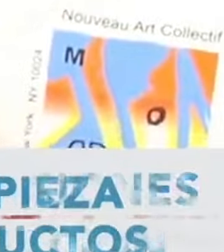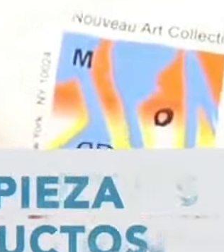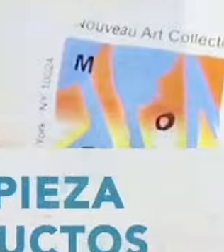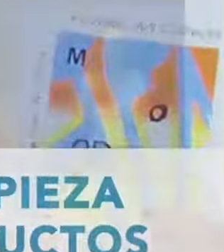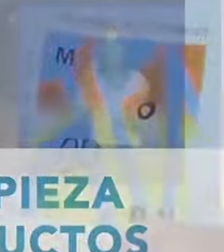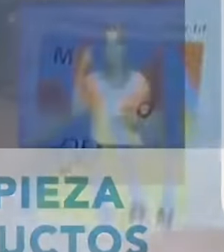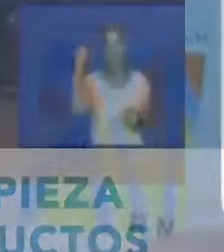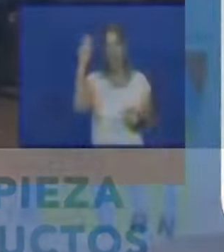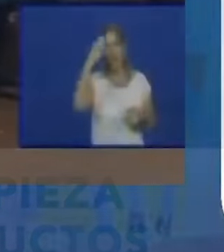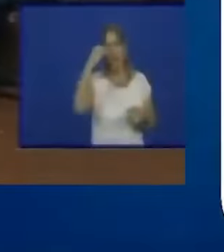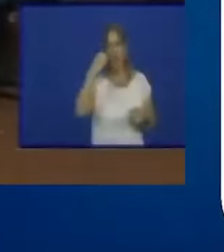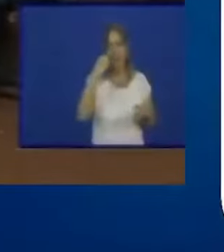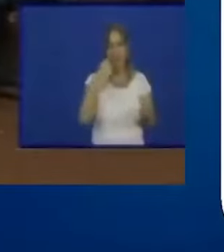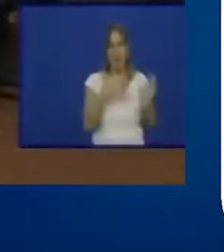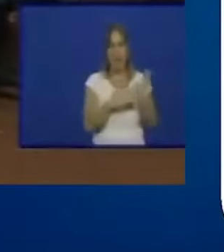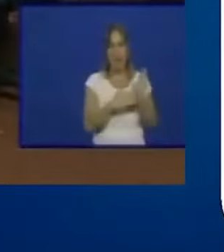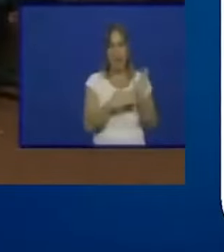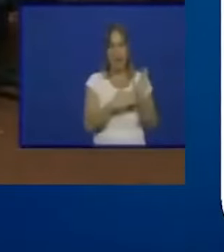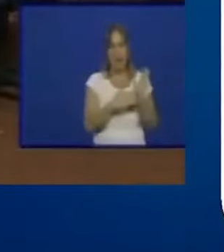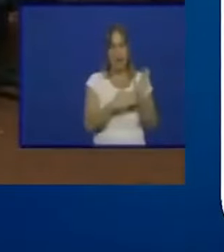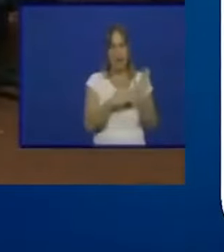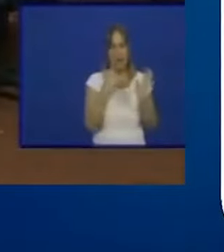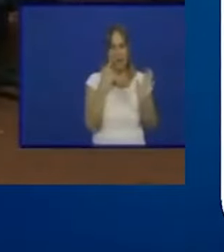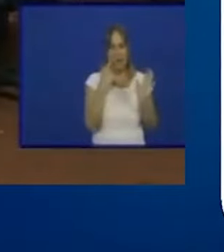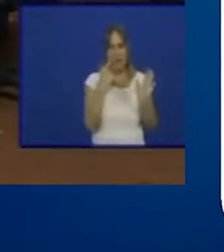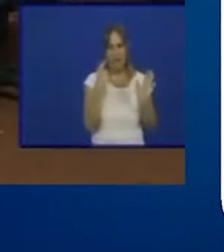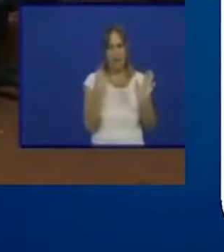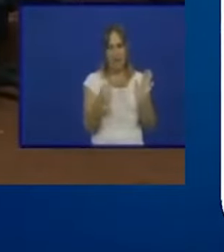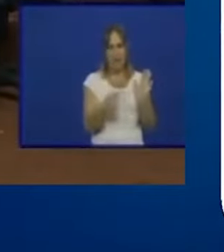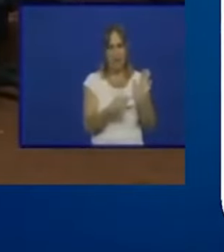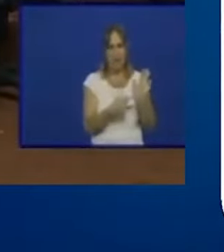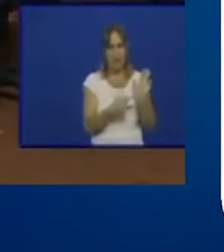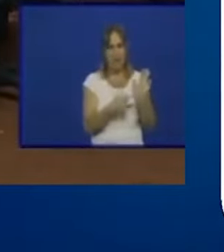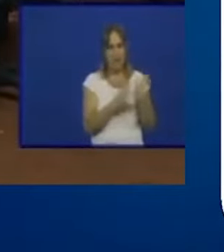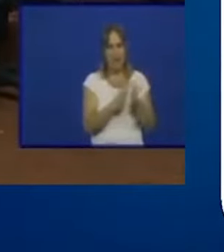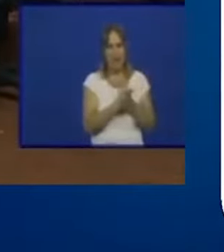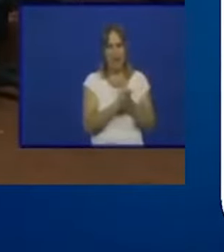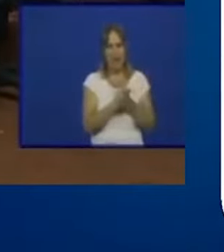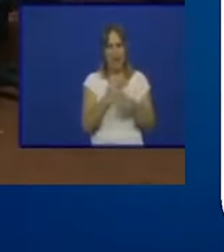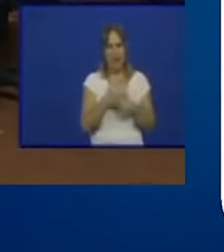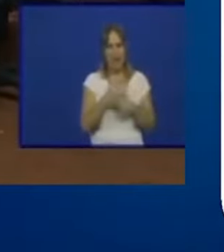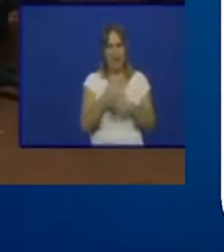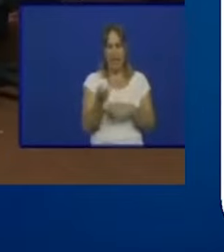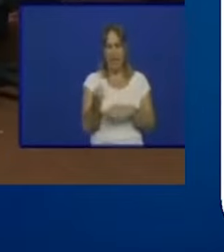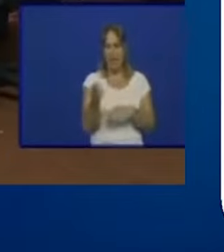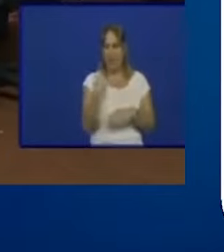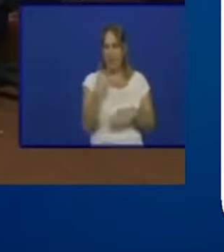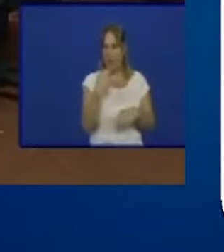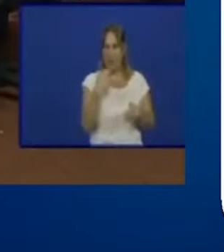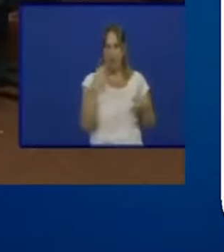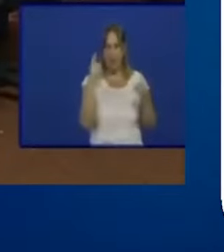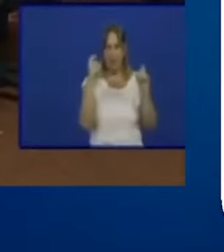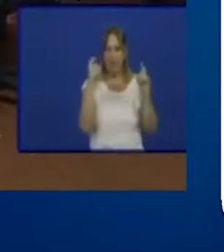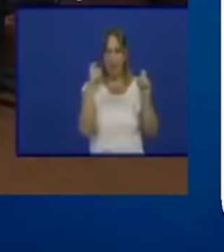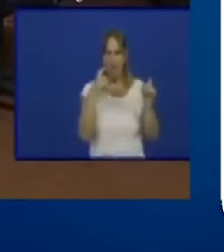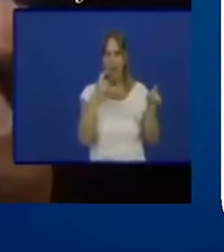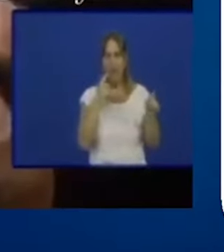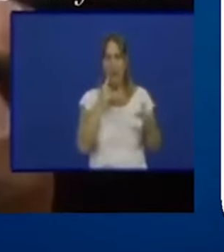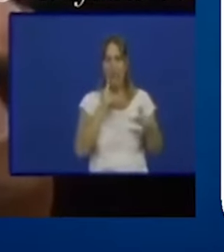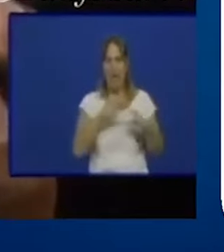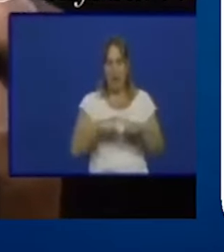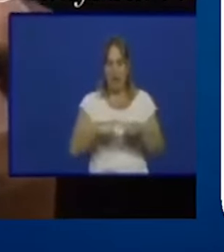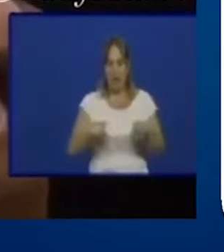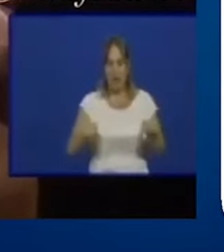acá. Aquí tengo esta imagen, si ve usted, de esta amiga santiaguera que me enviaba esta fotografía. Estos son muslos de